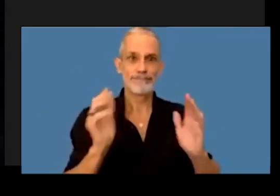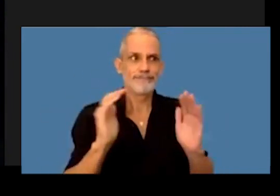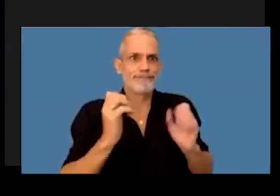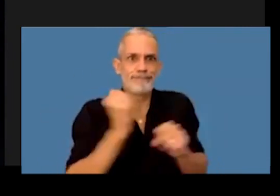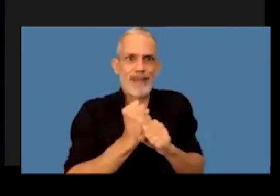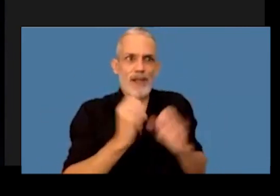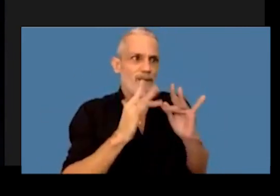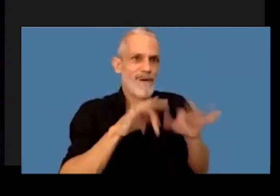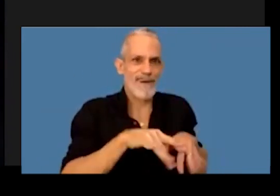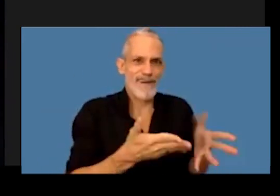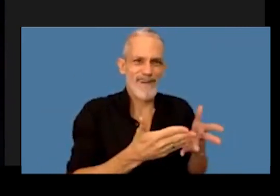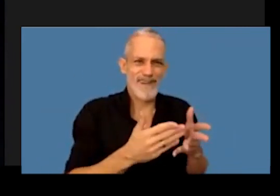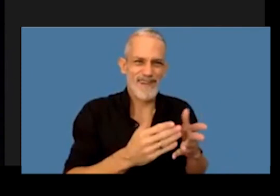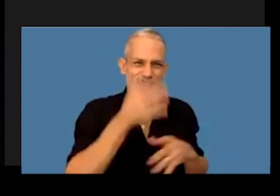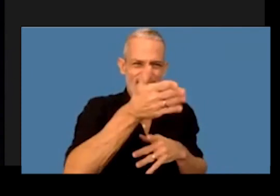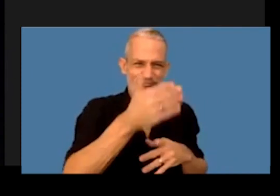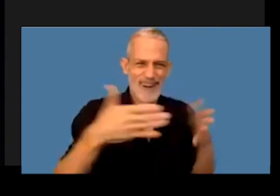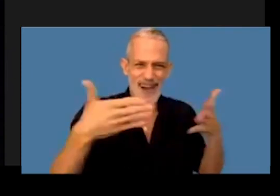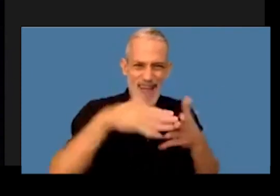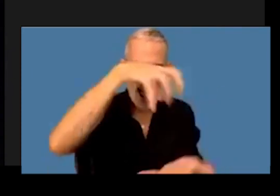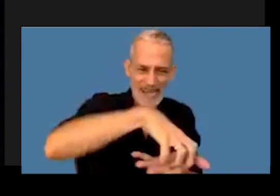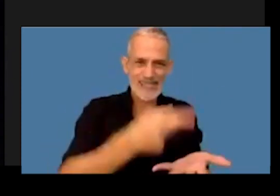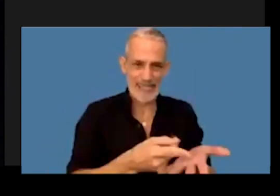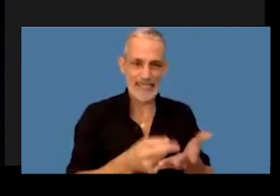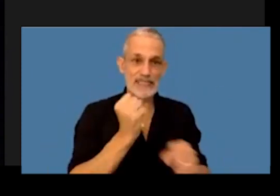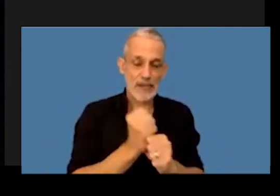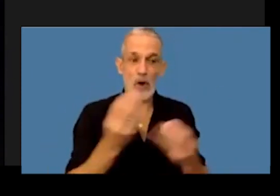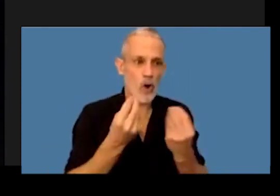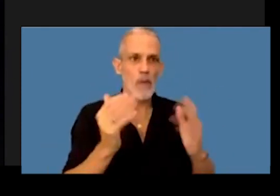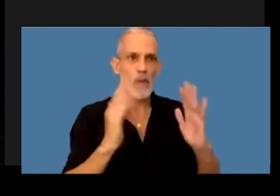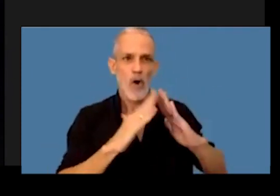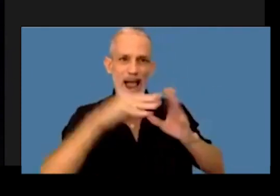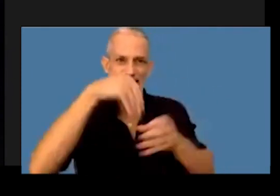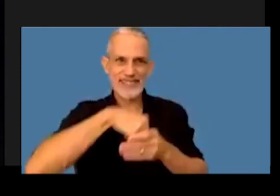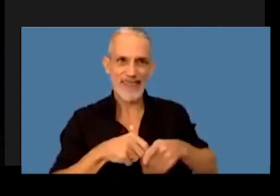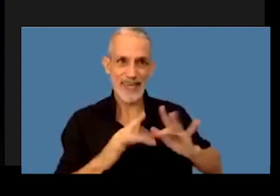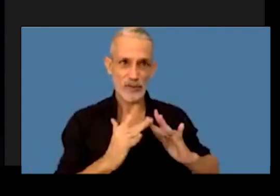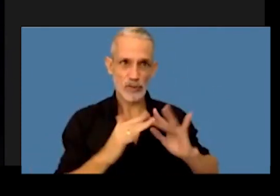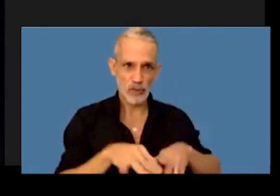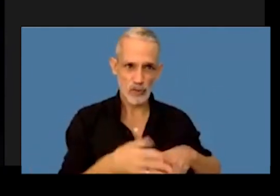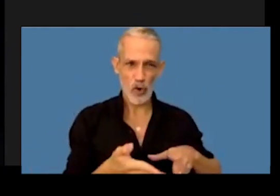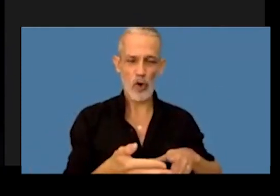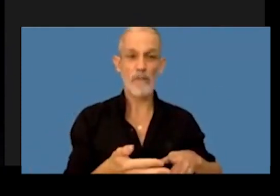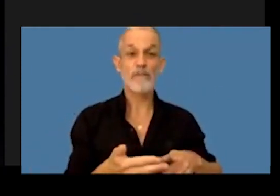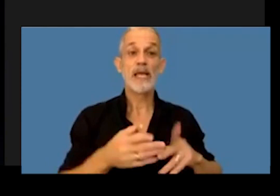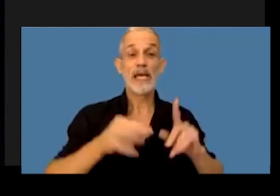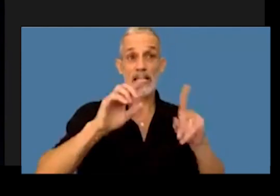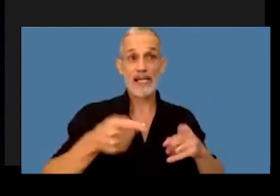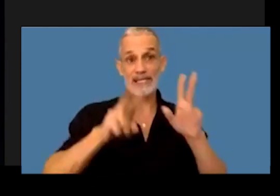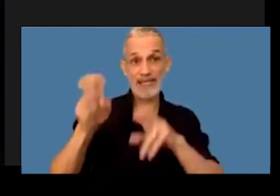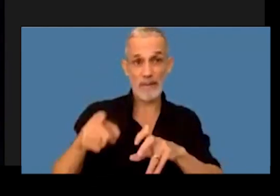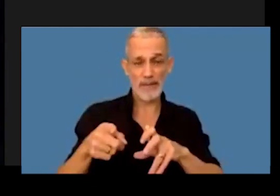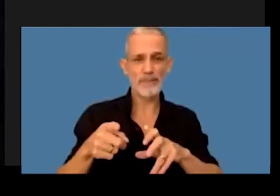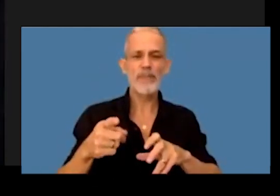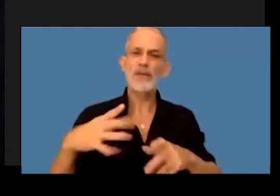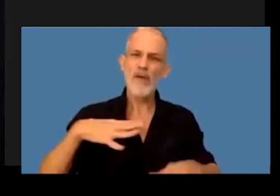compañeros y compañeras que se encargan de esta tarea en la agencia. Por otro lado, una deuda muy grande de Incluir